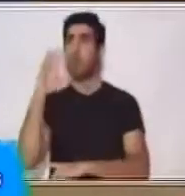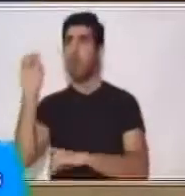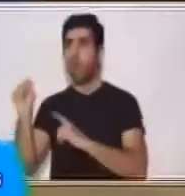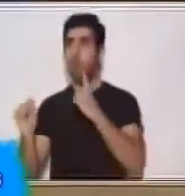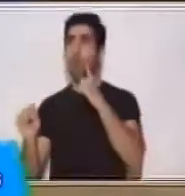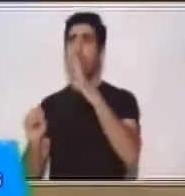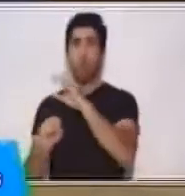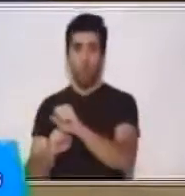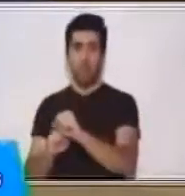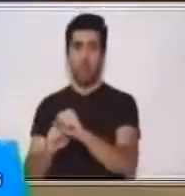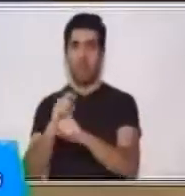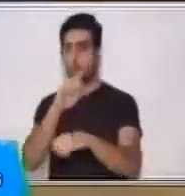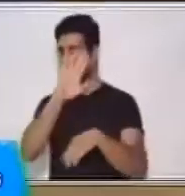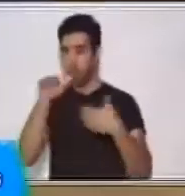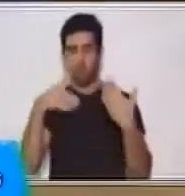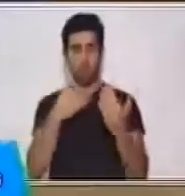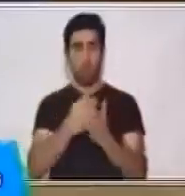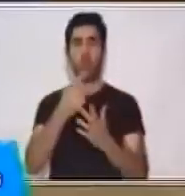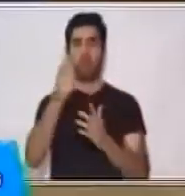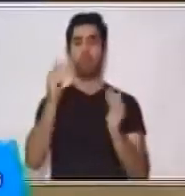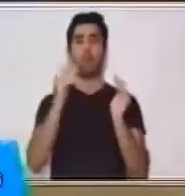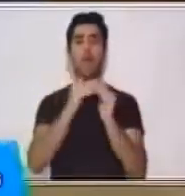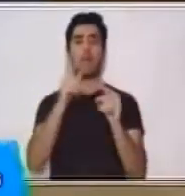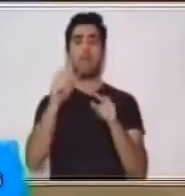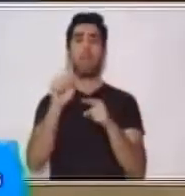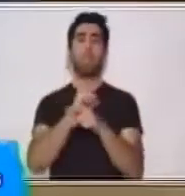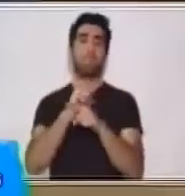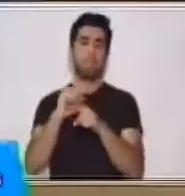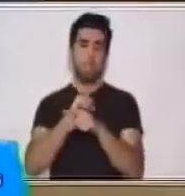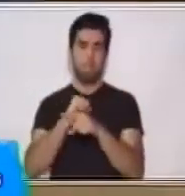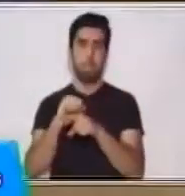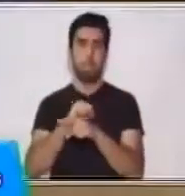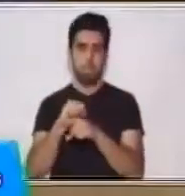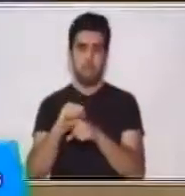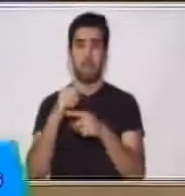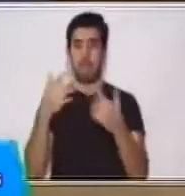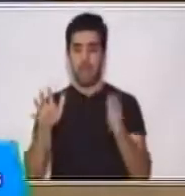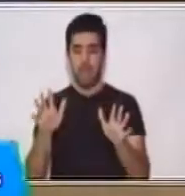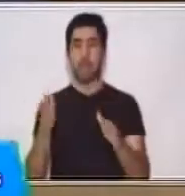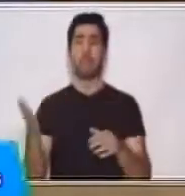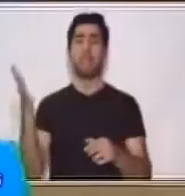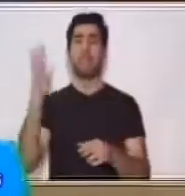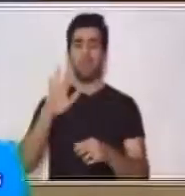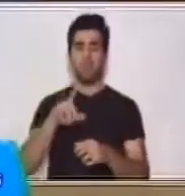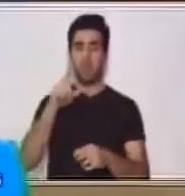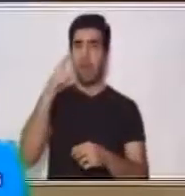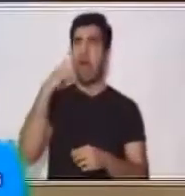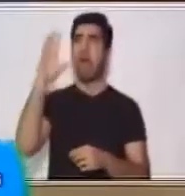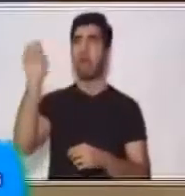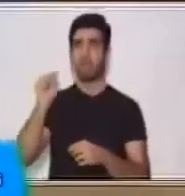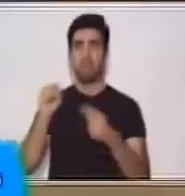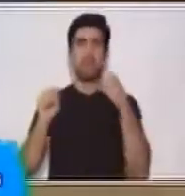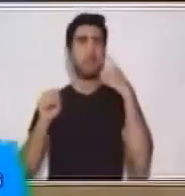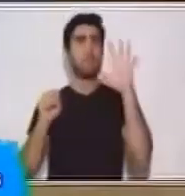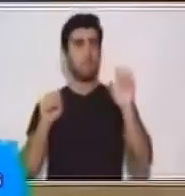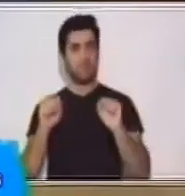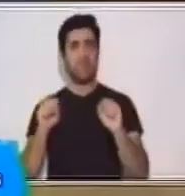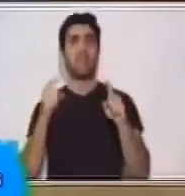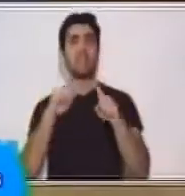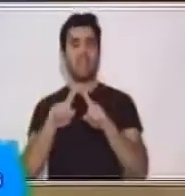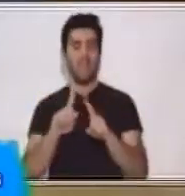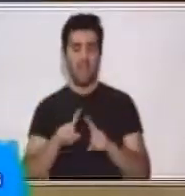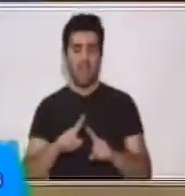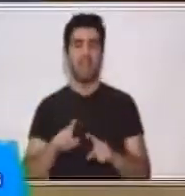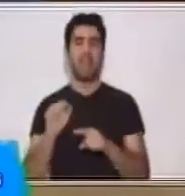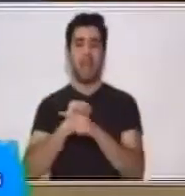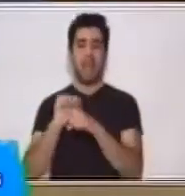casa estas temáticas o definiciones y así poder identificarlo en otros patrones que encontramos en diferentes